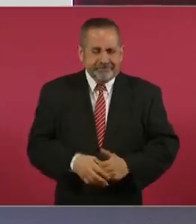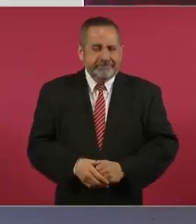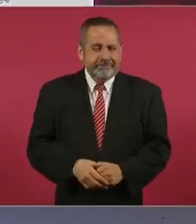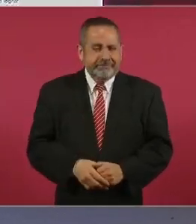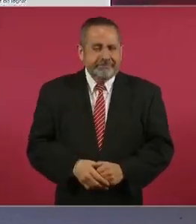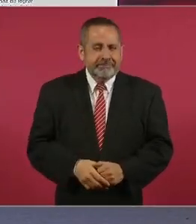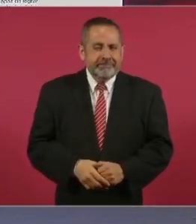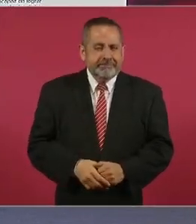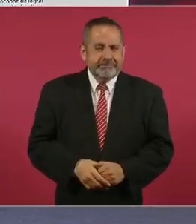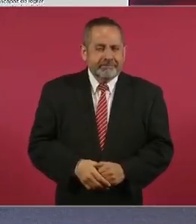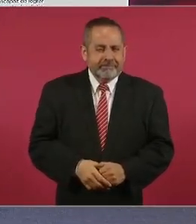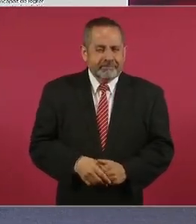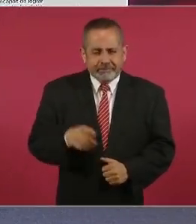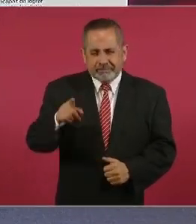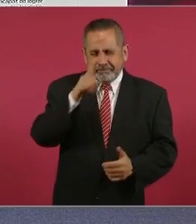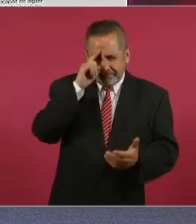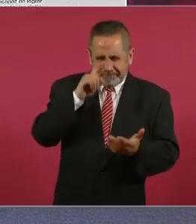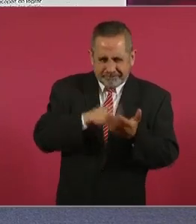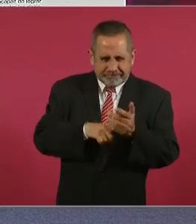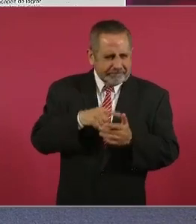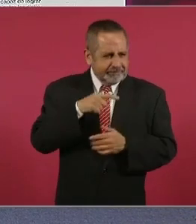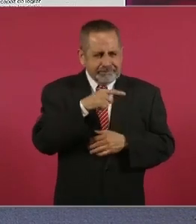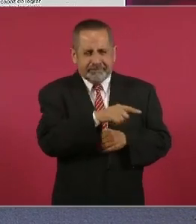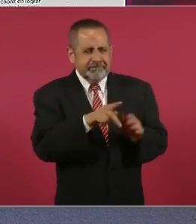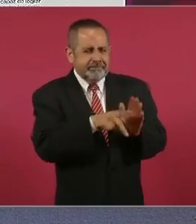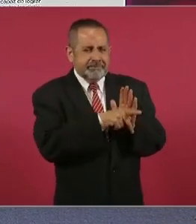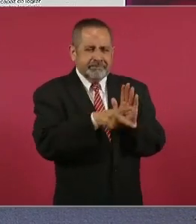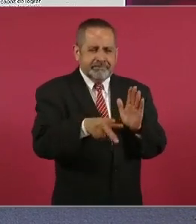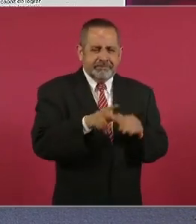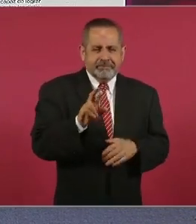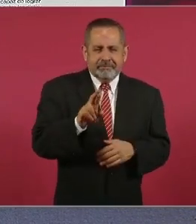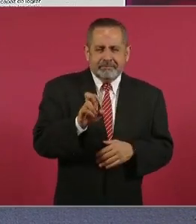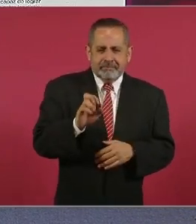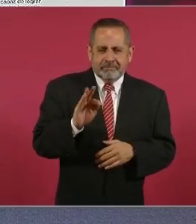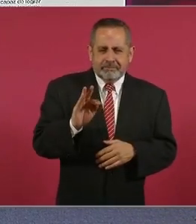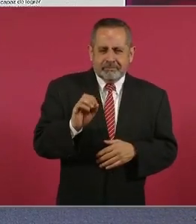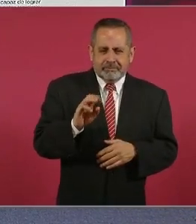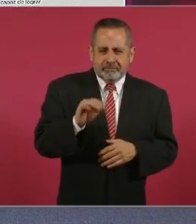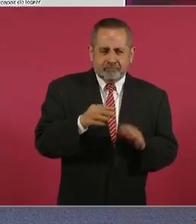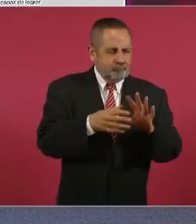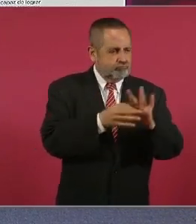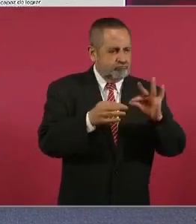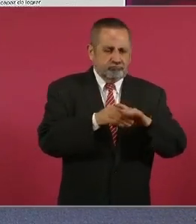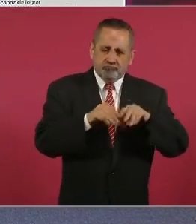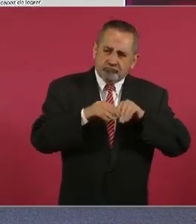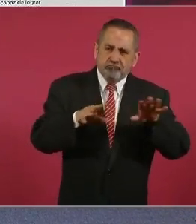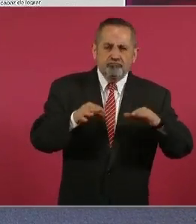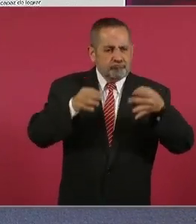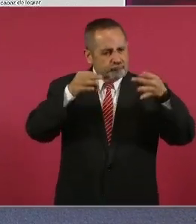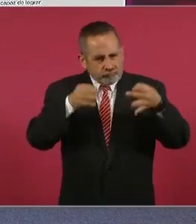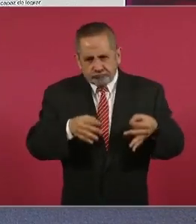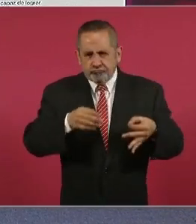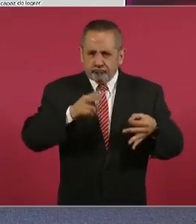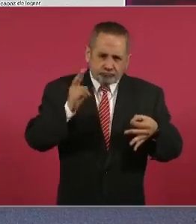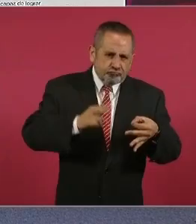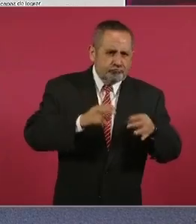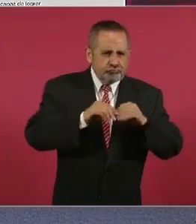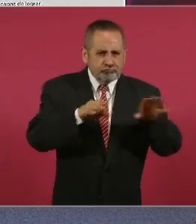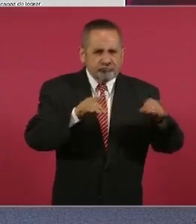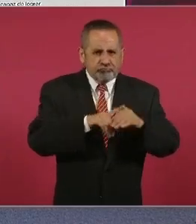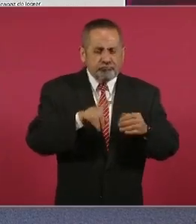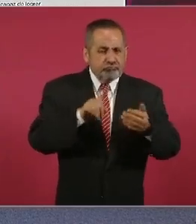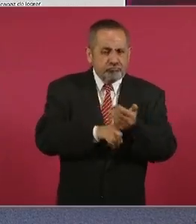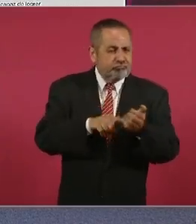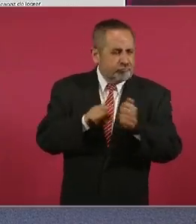¿Ustedes creen que el Reforma va a sacar una declaración de